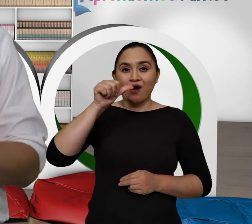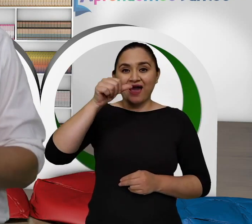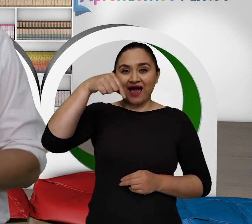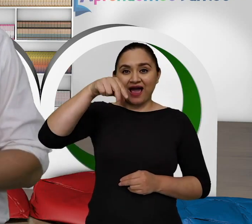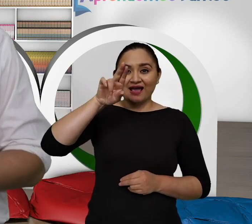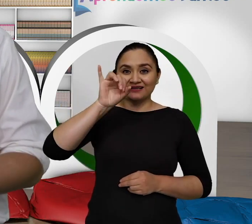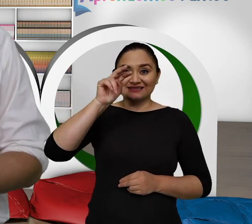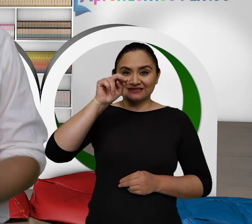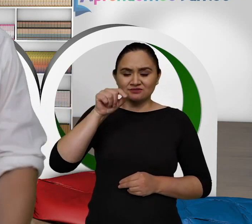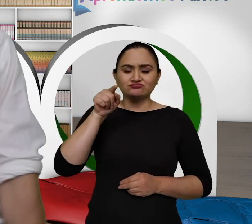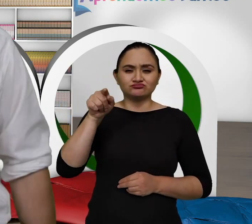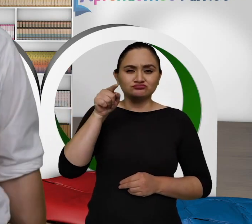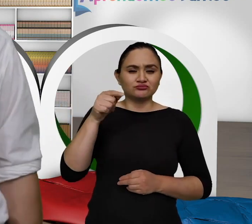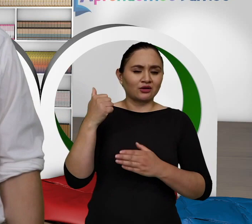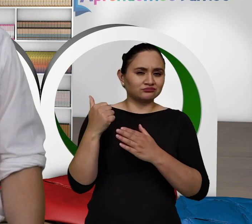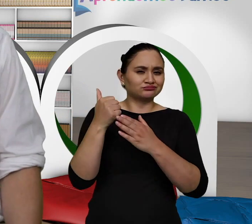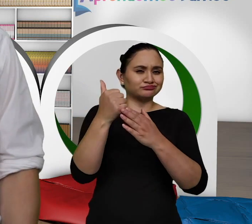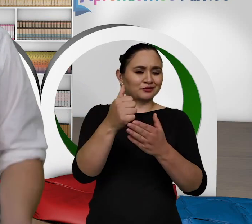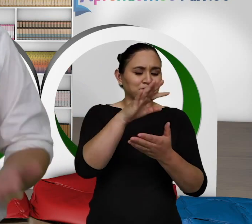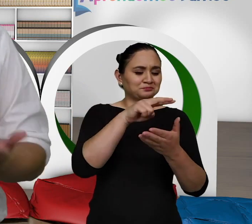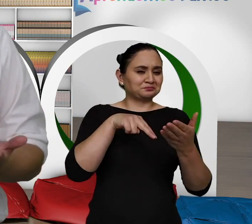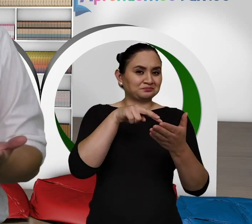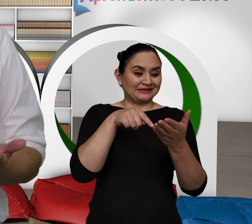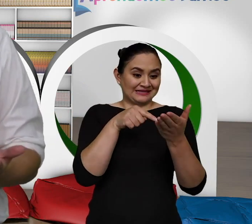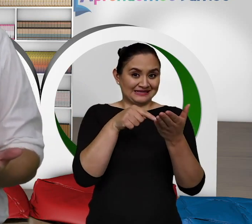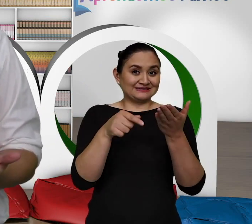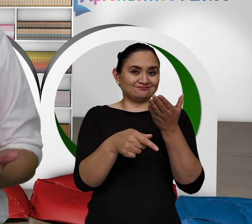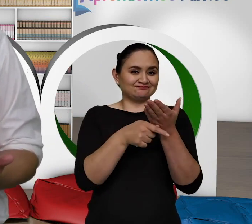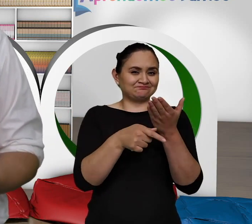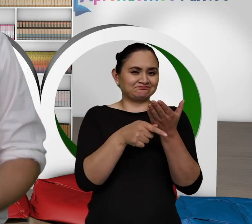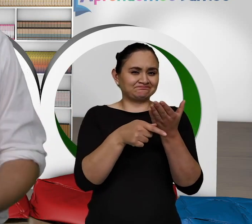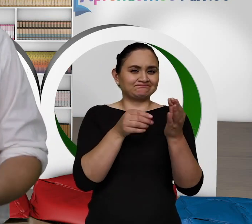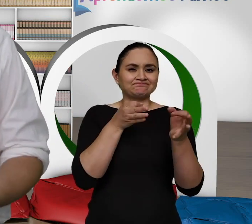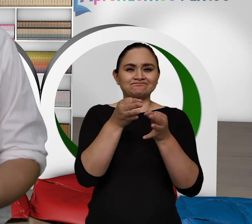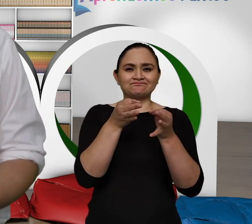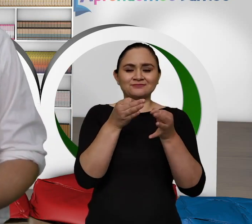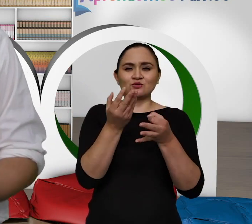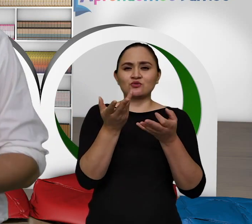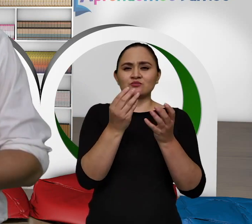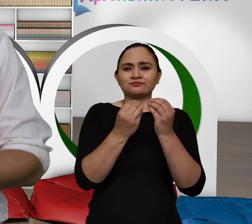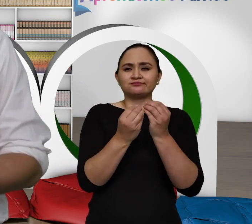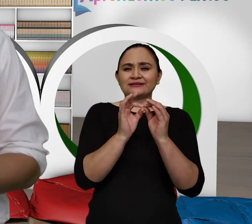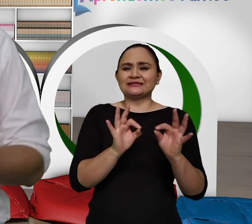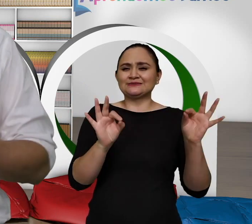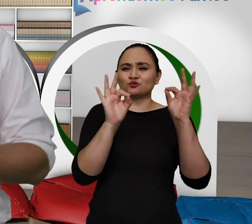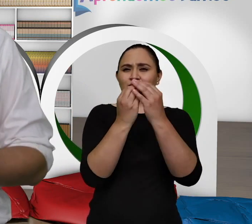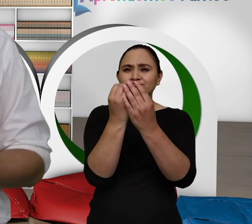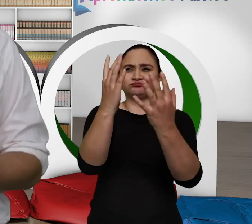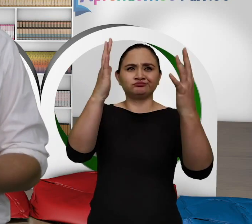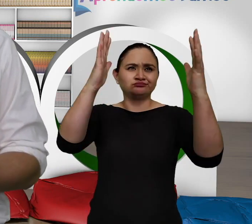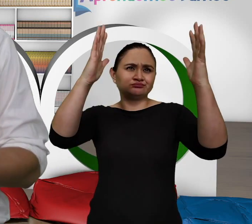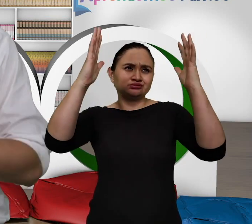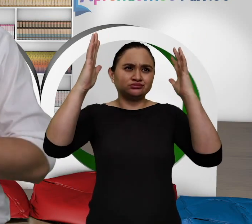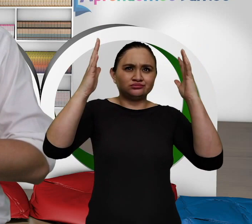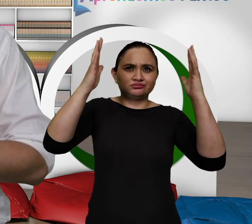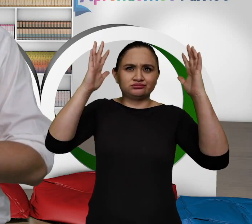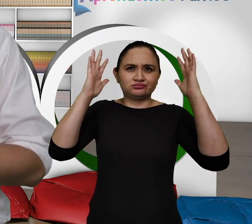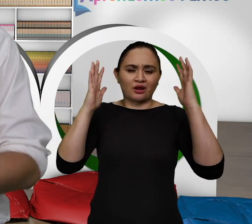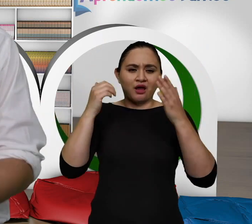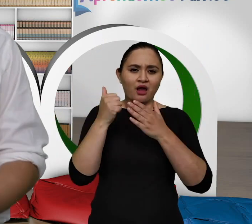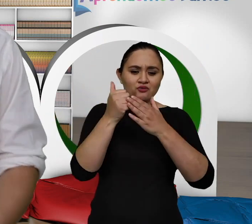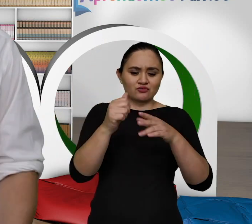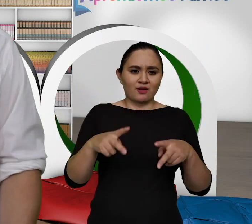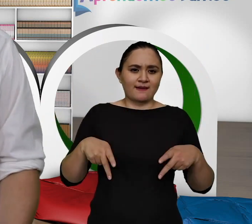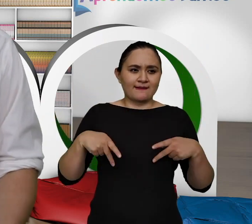árboles te enseñarán a ver el bosque. Este libro ofrece un testimonio sobre la importancia de los bosques como origen de múltiples formas de